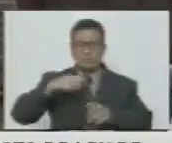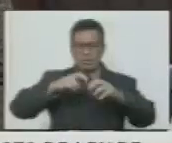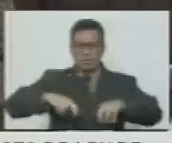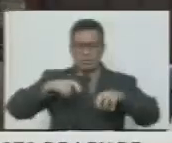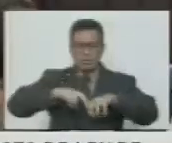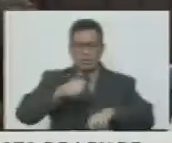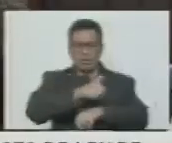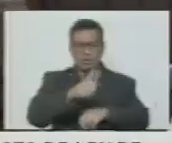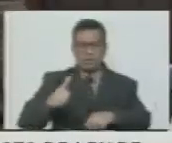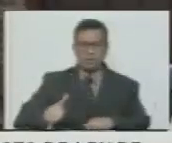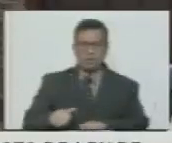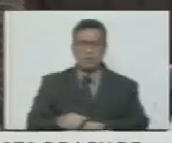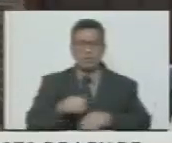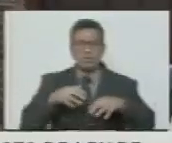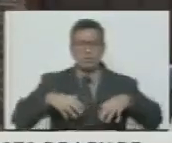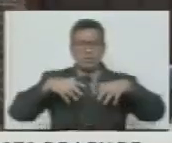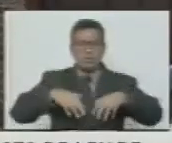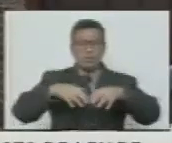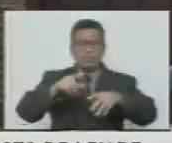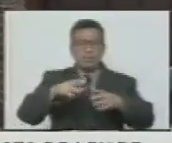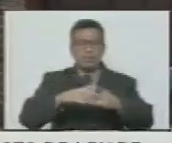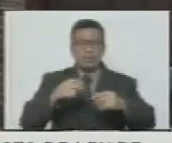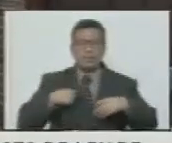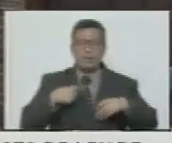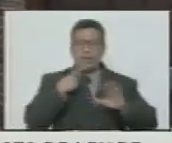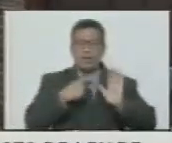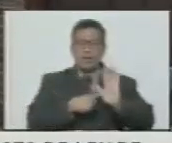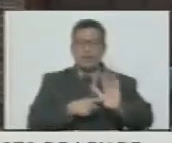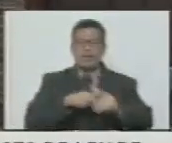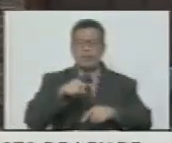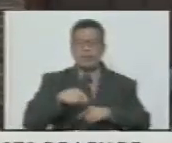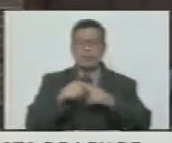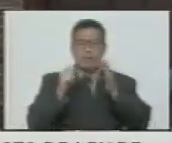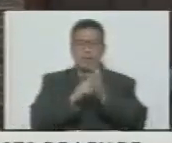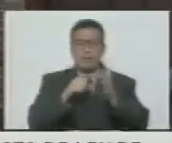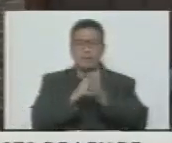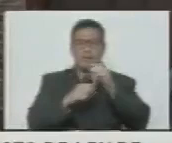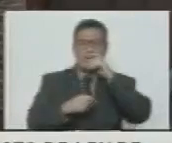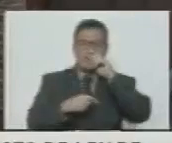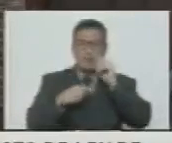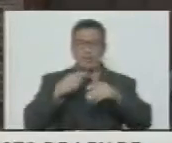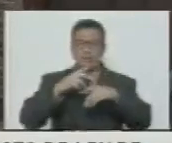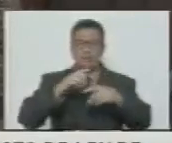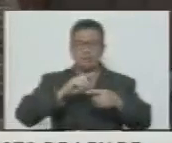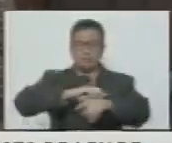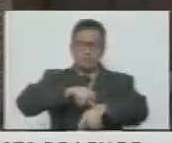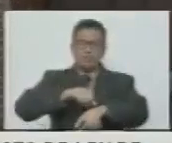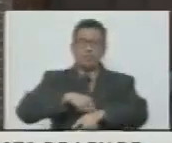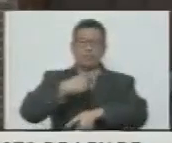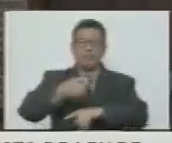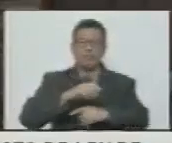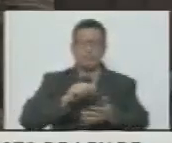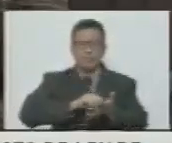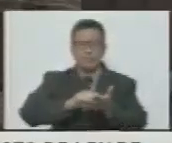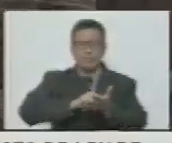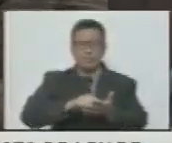revisando acá sobre la marcha de esta sección, proponemos, presidente, que este punto sea diferido, este artículo.